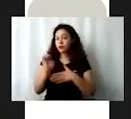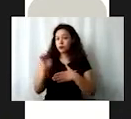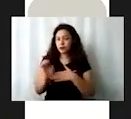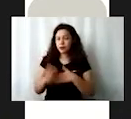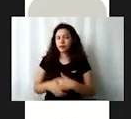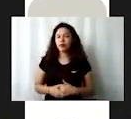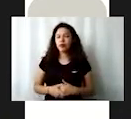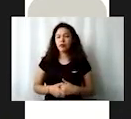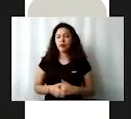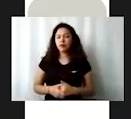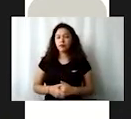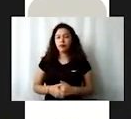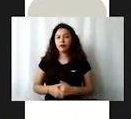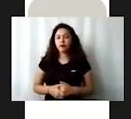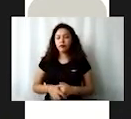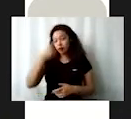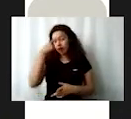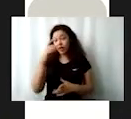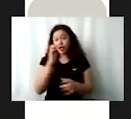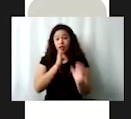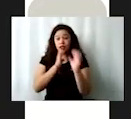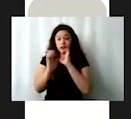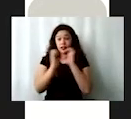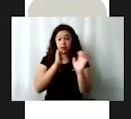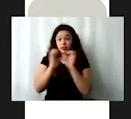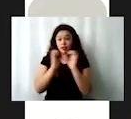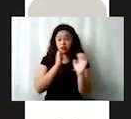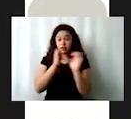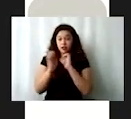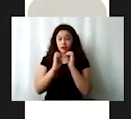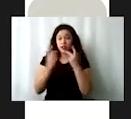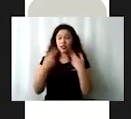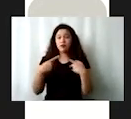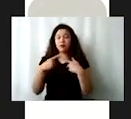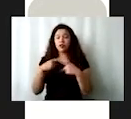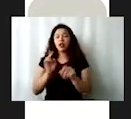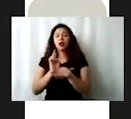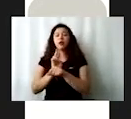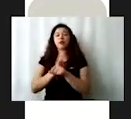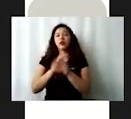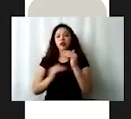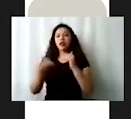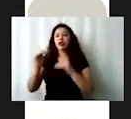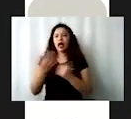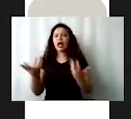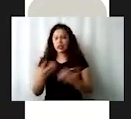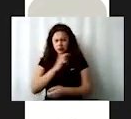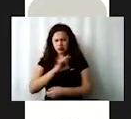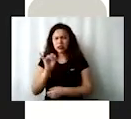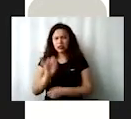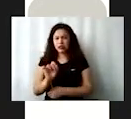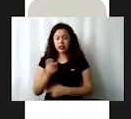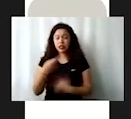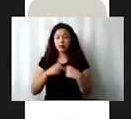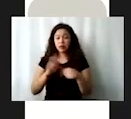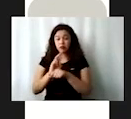en la parte de una entrevista por parte de un supervisor que también puede llegarse a ser, el